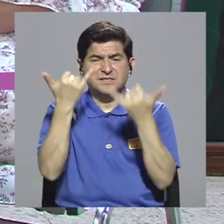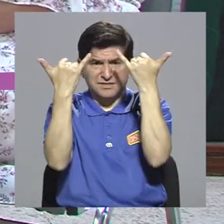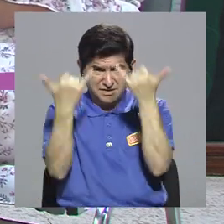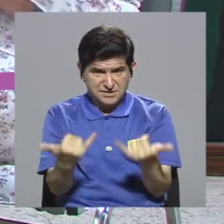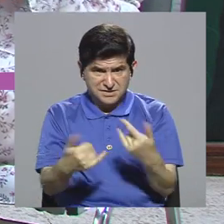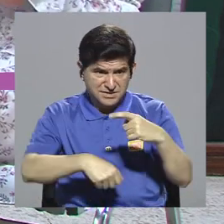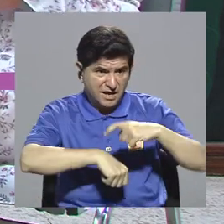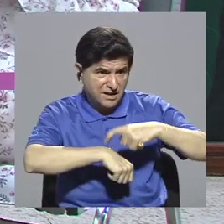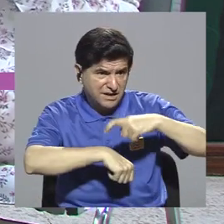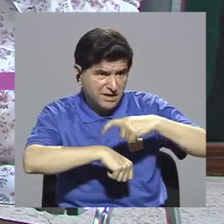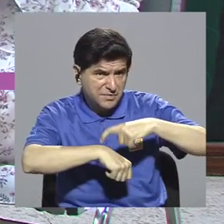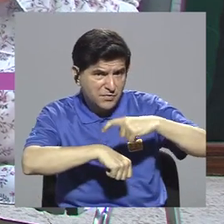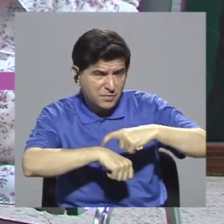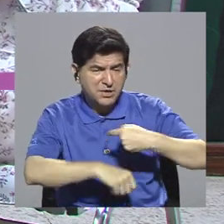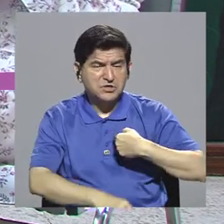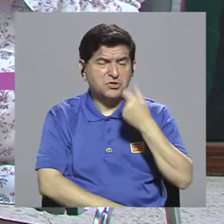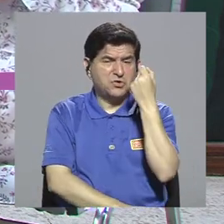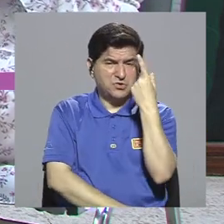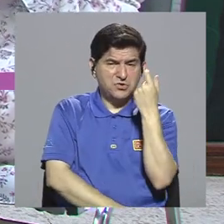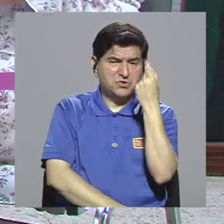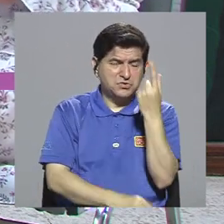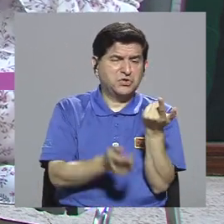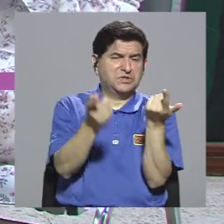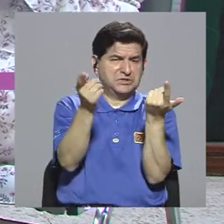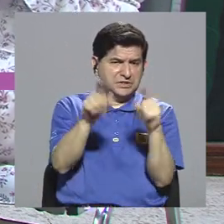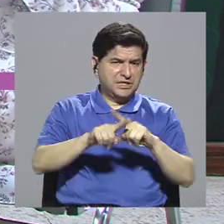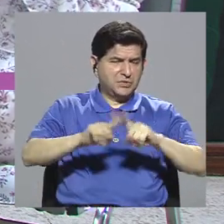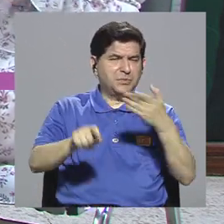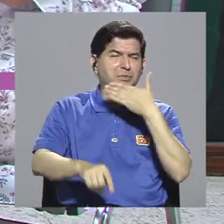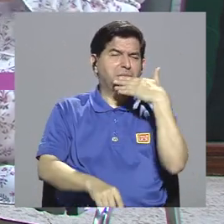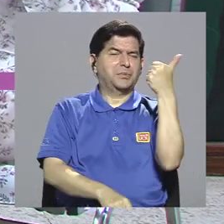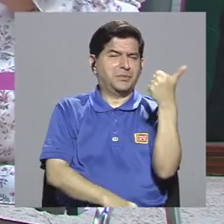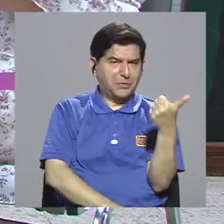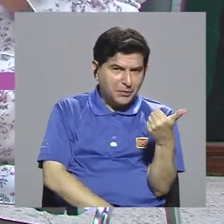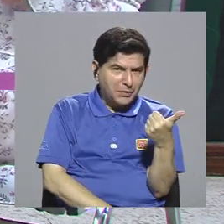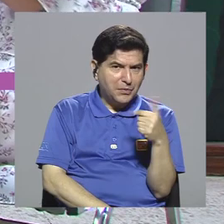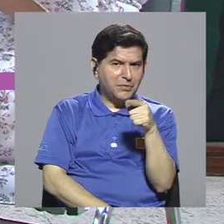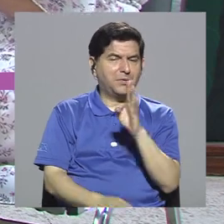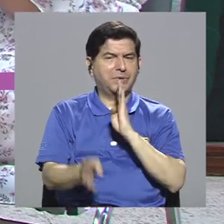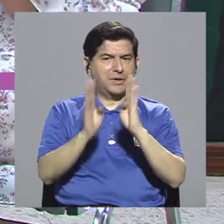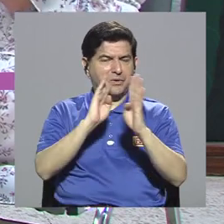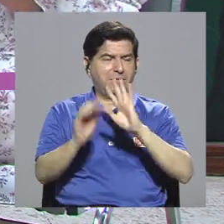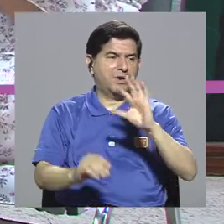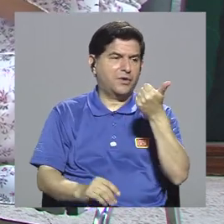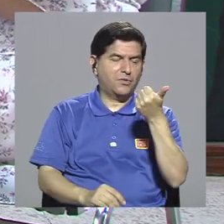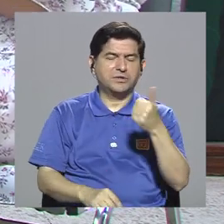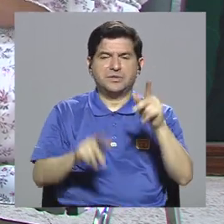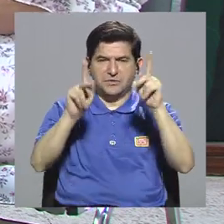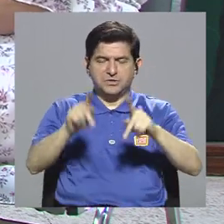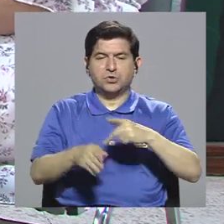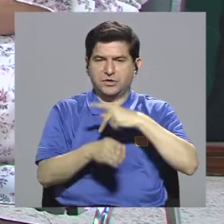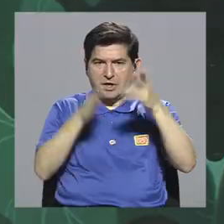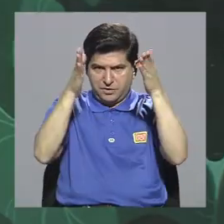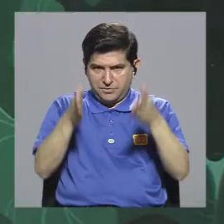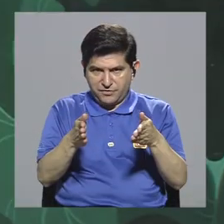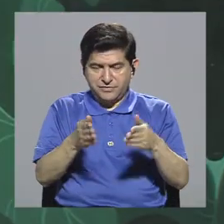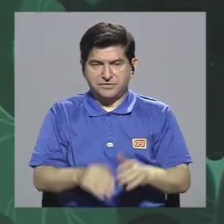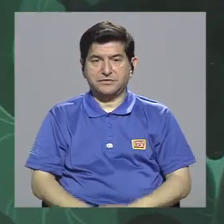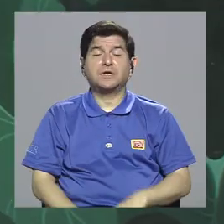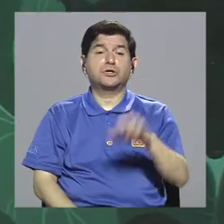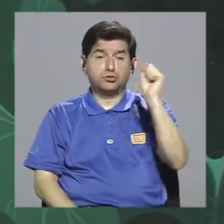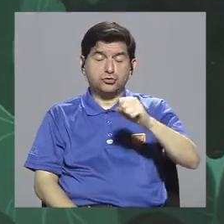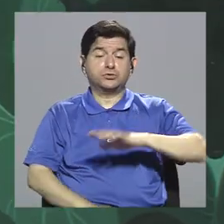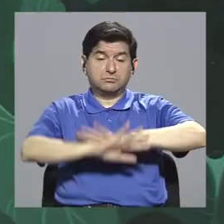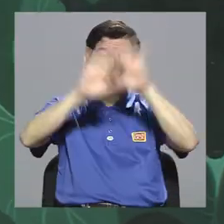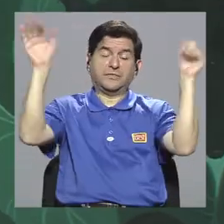momento, como yo entiendo lo que está pasando, pero es mejor que conversemos esto con un profesional o llevar esto a otra persona? Claro, sin lugar a dudas.